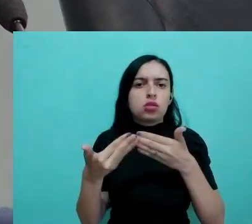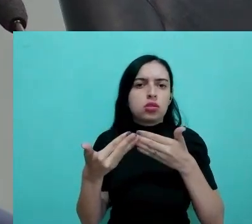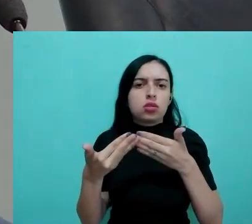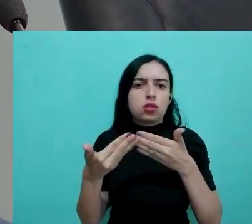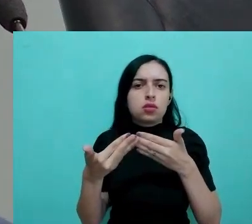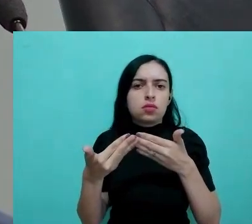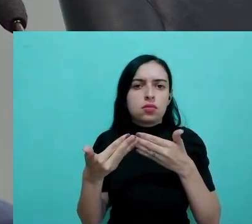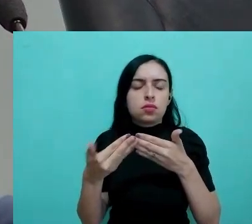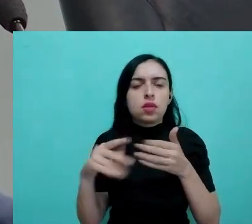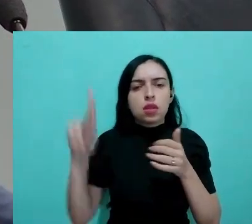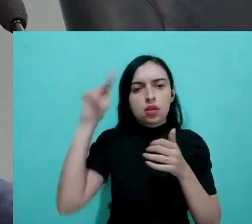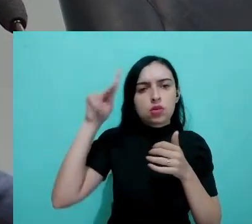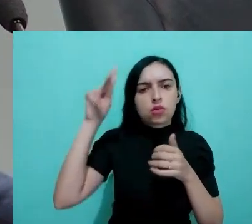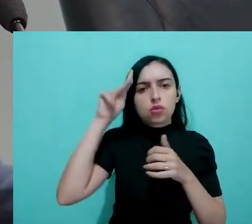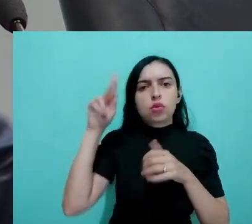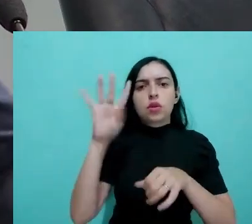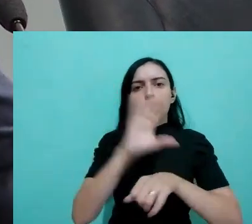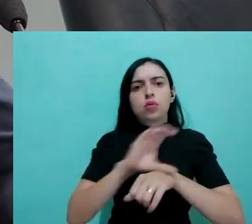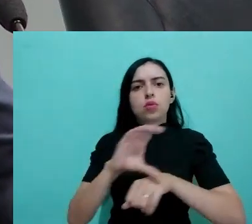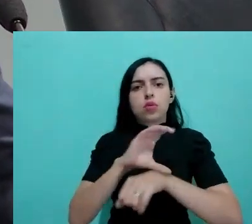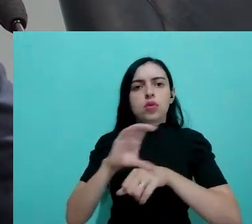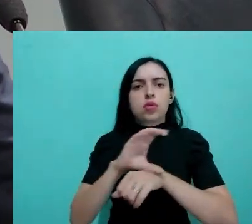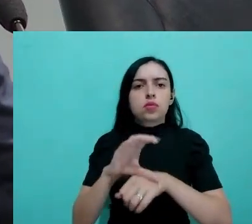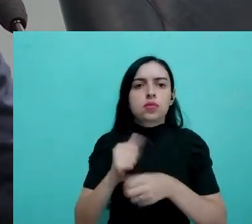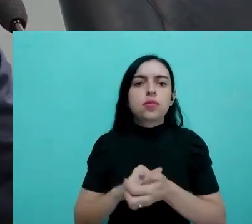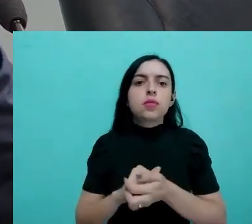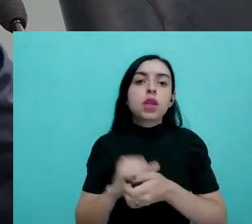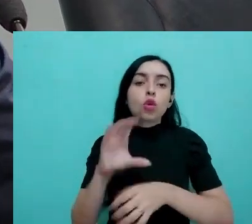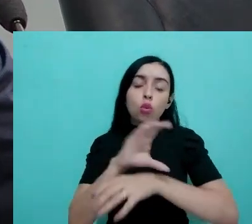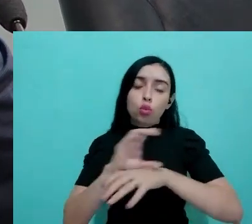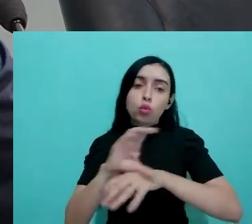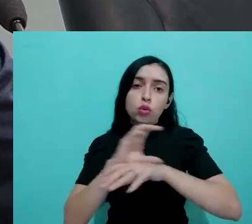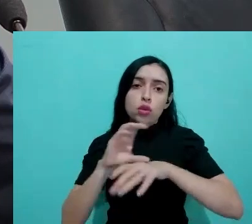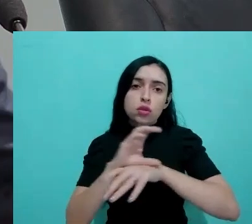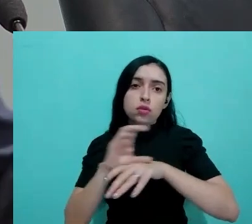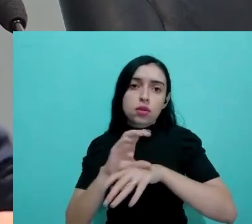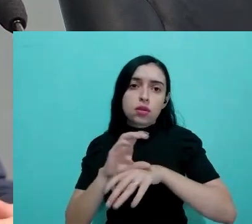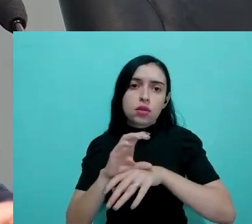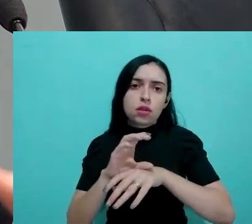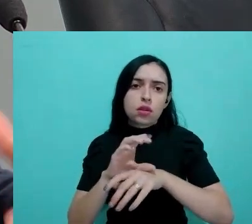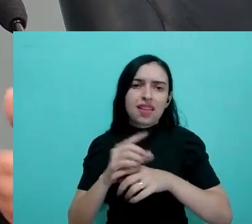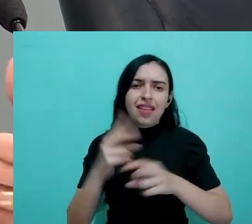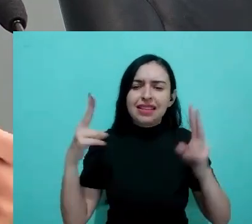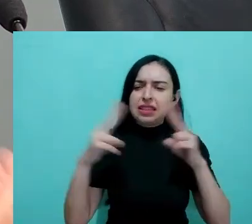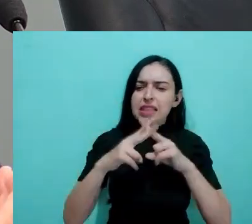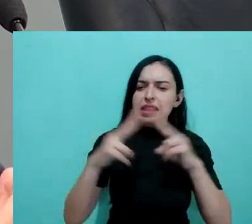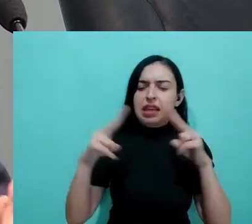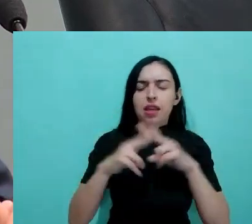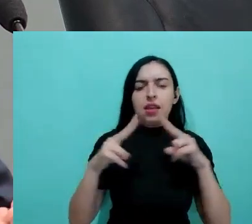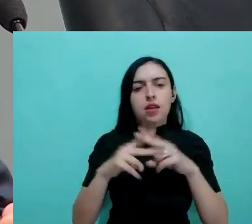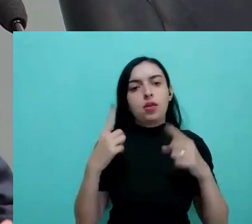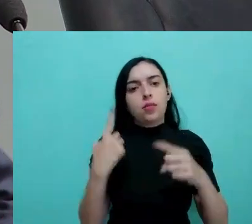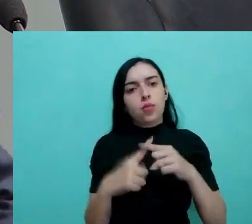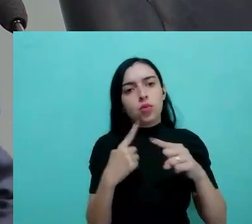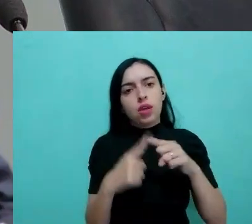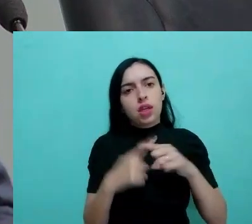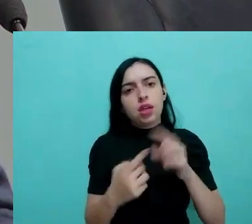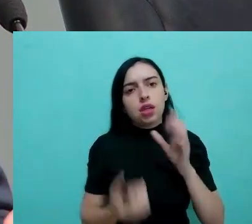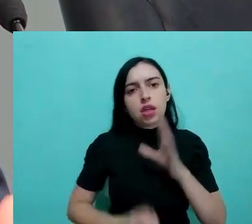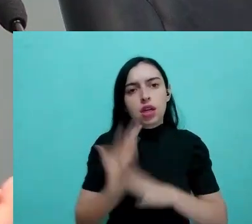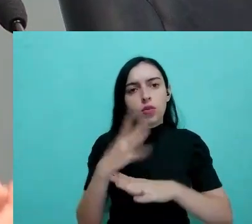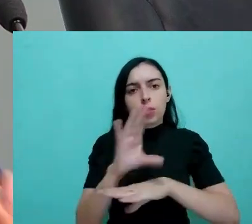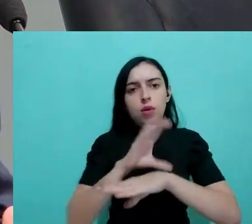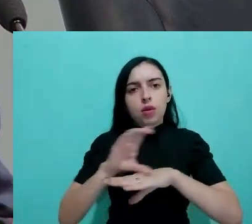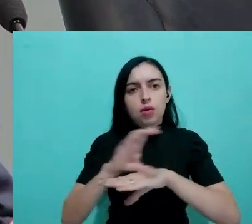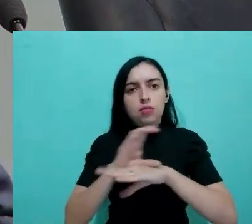historia constitucional. Pues constitucionalismo de alta energía, porque crear una constitución es la